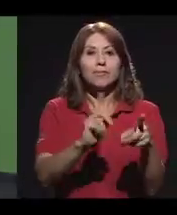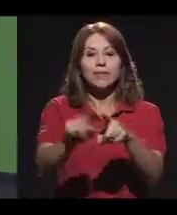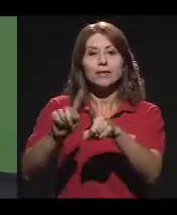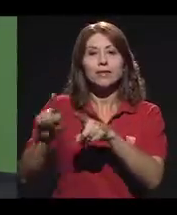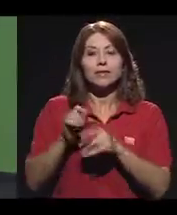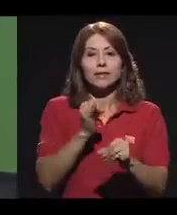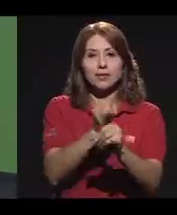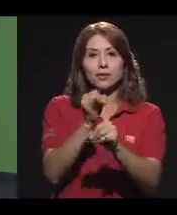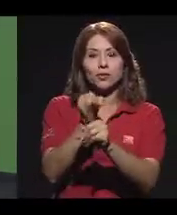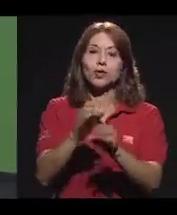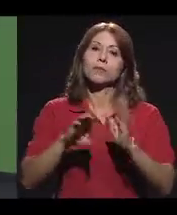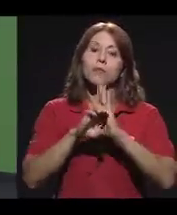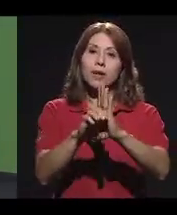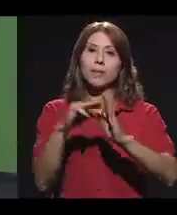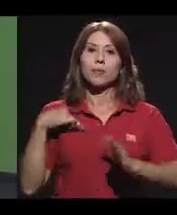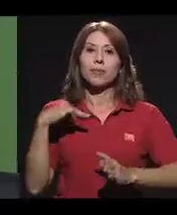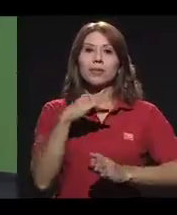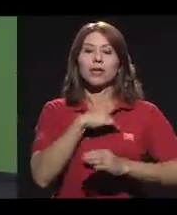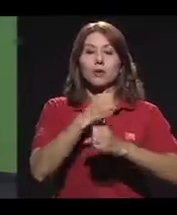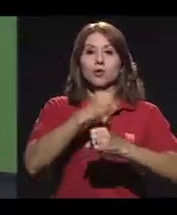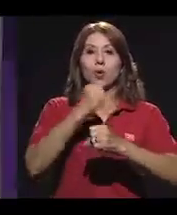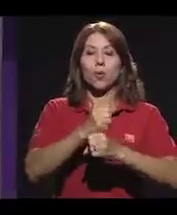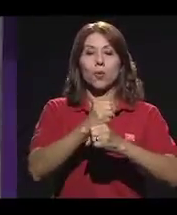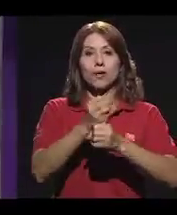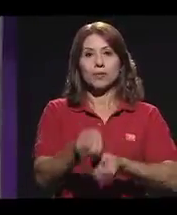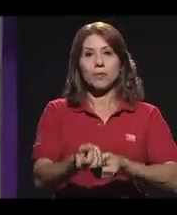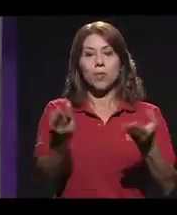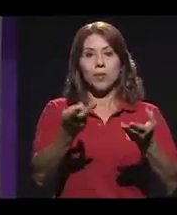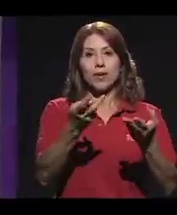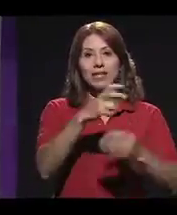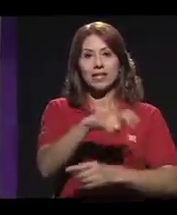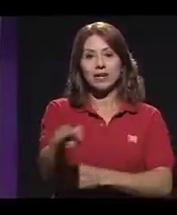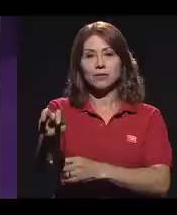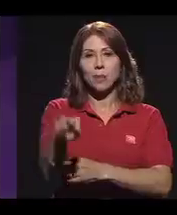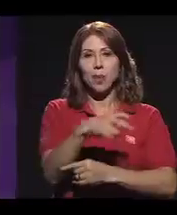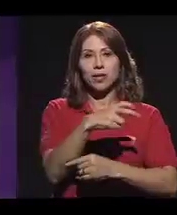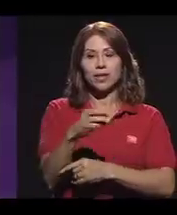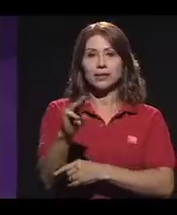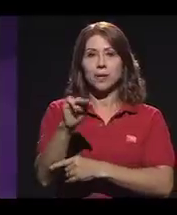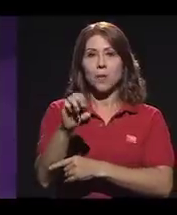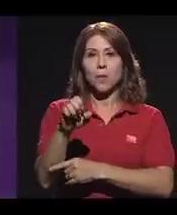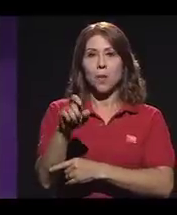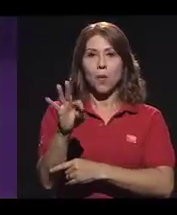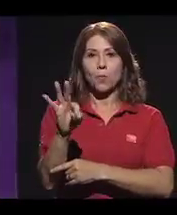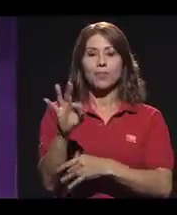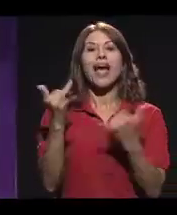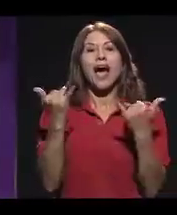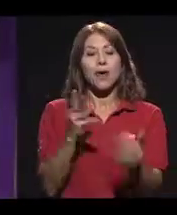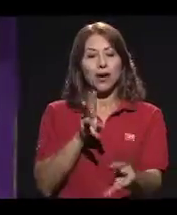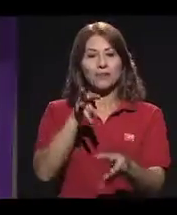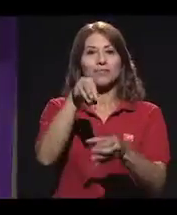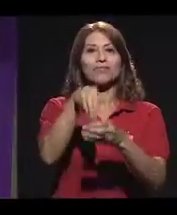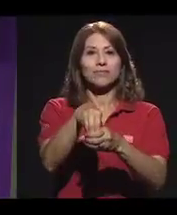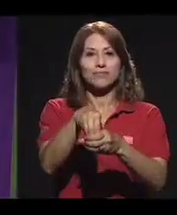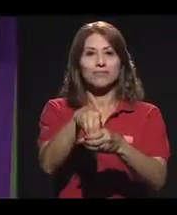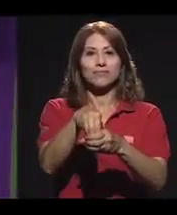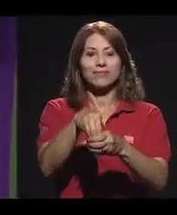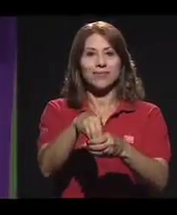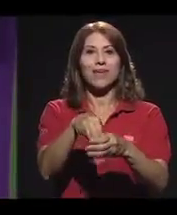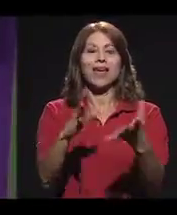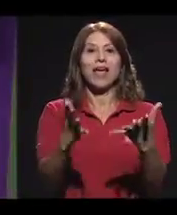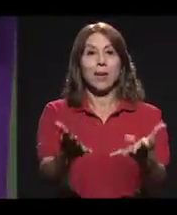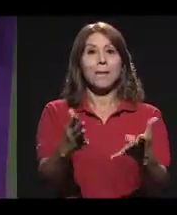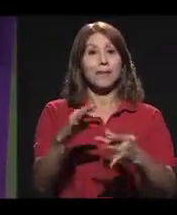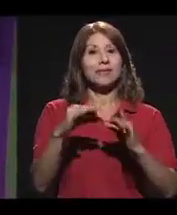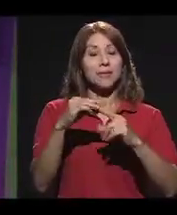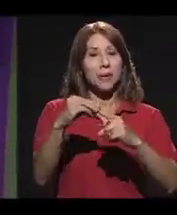Podemos hablar de lo que es el Ministerio de Obras Públicas y Transportes, principalmente porque lo vimos desde el punto de vista de los derechos de las personas con